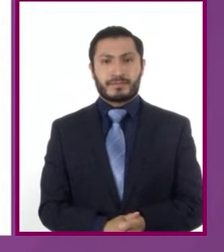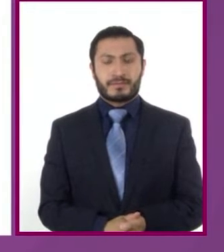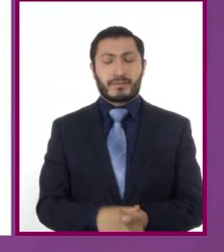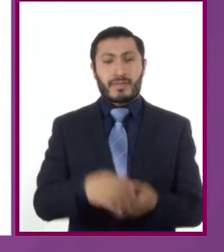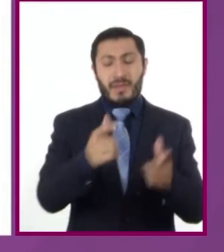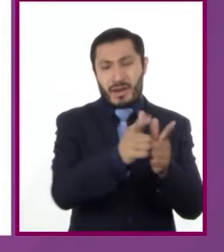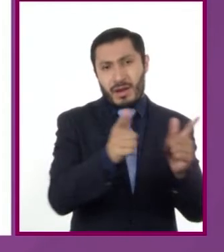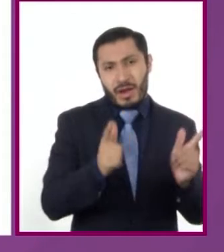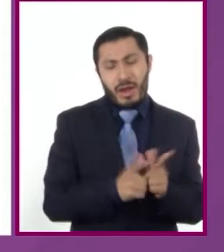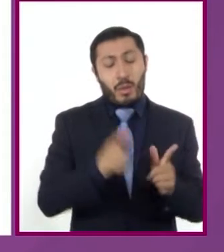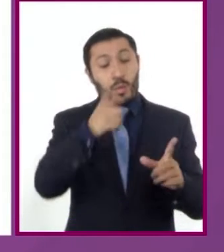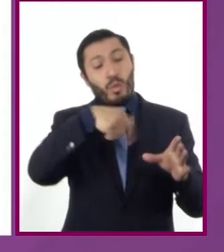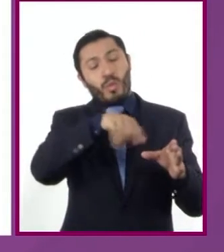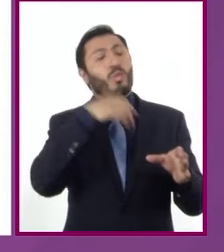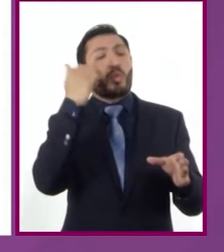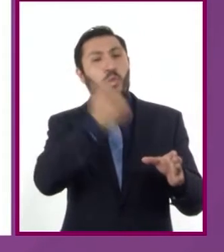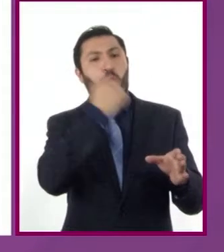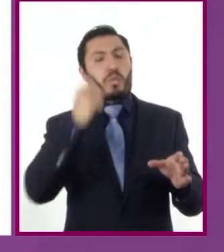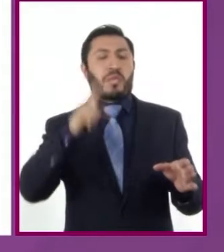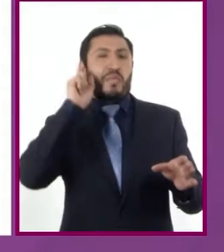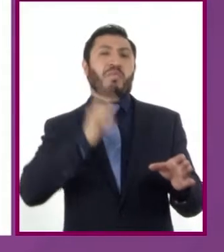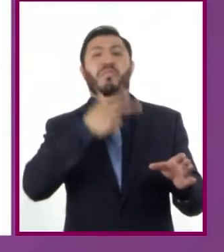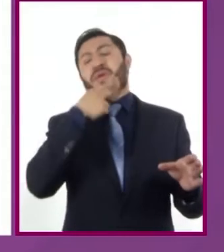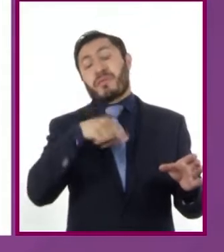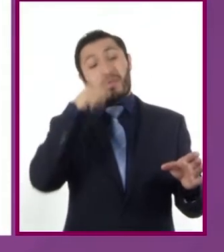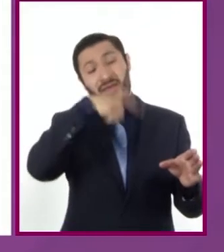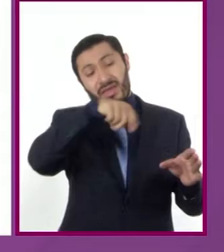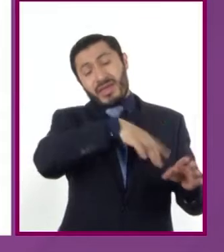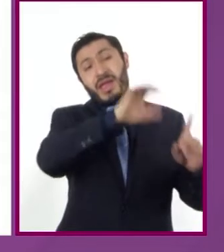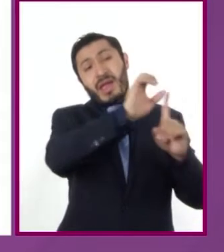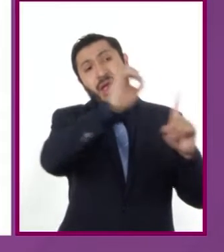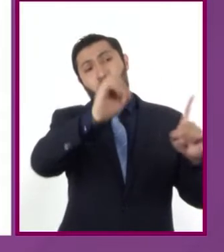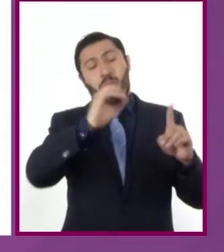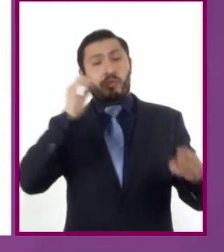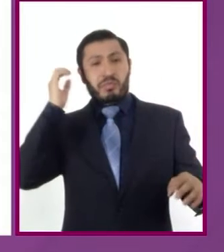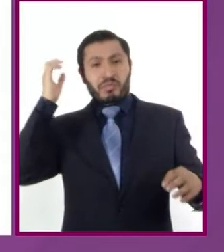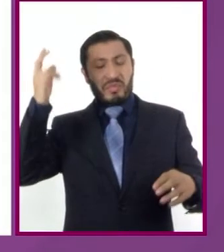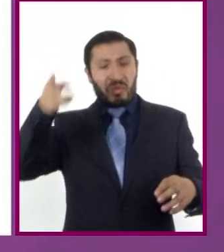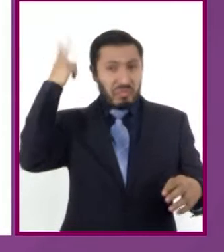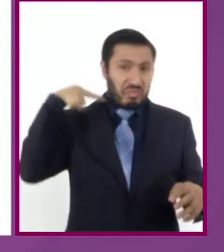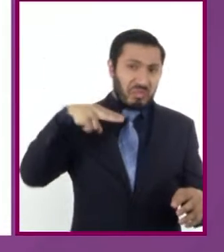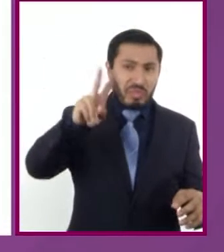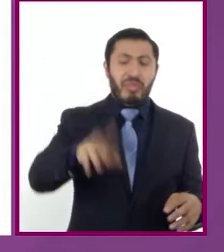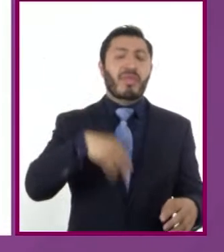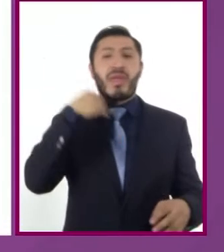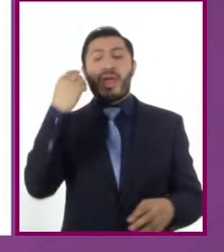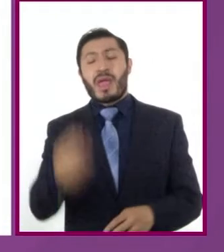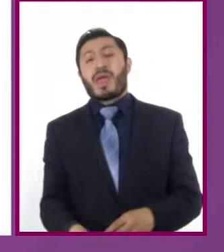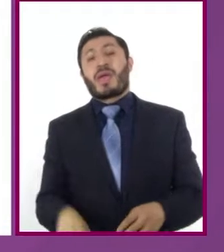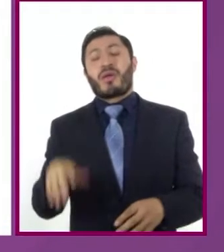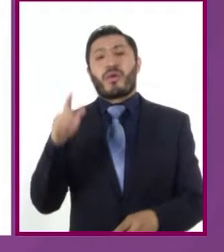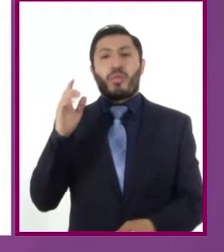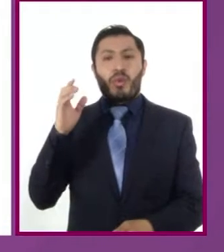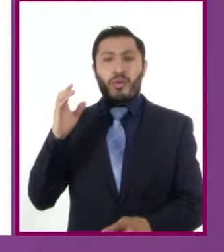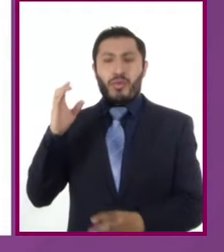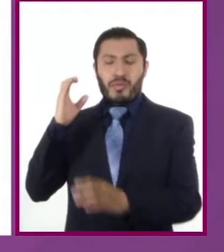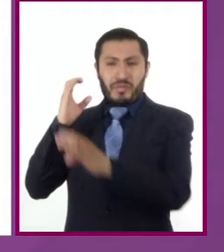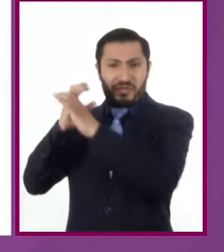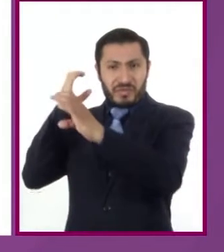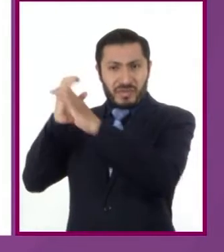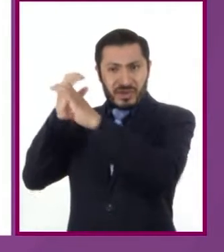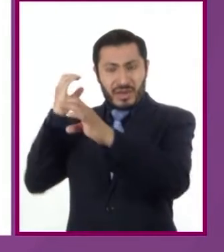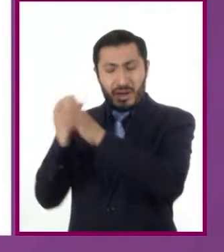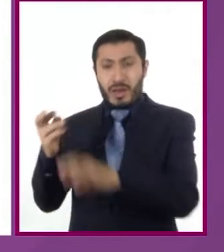Un grupo de alumnos y alumnas están organizando una excursión y quieren rentar un autobús de 42